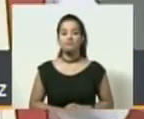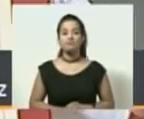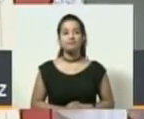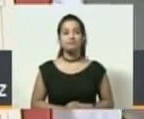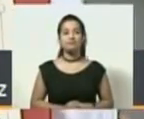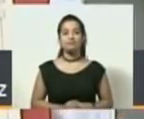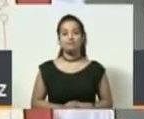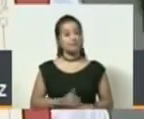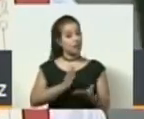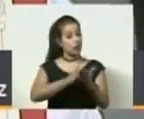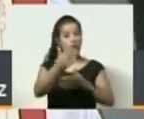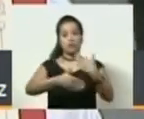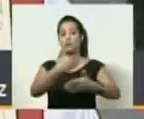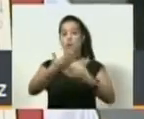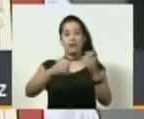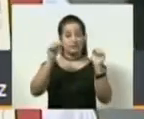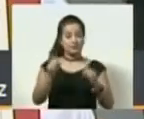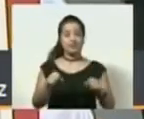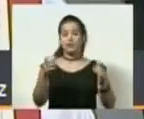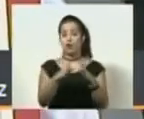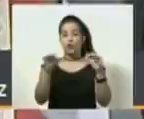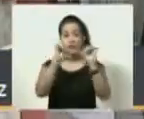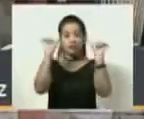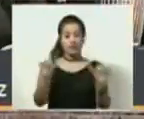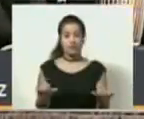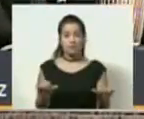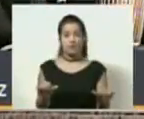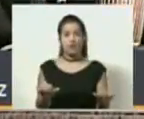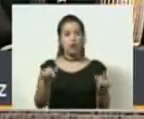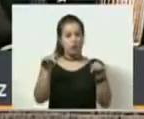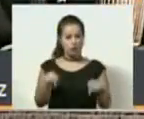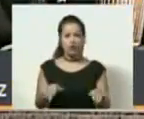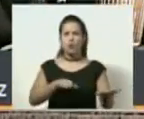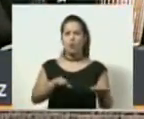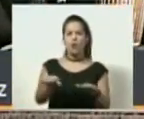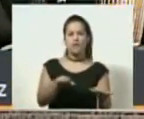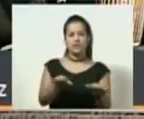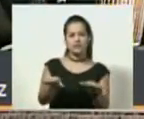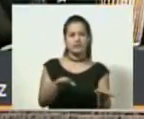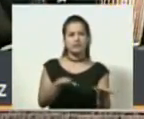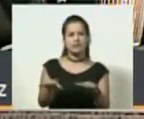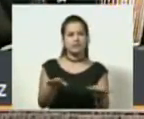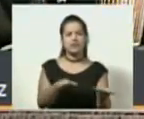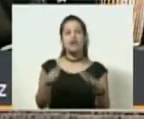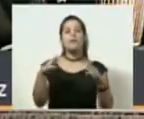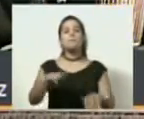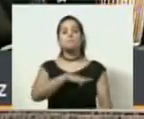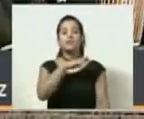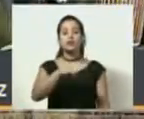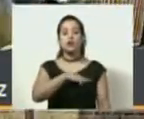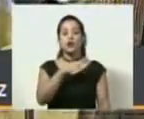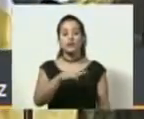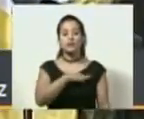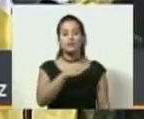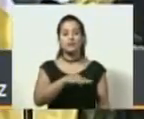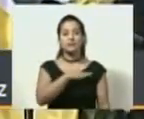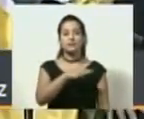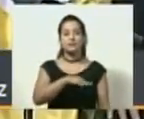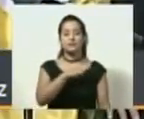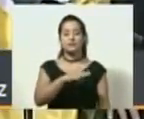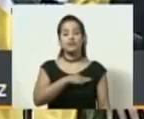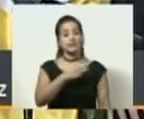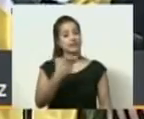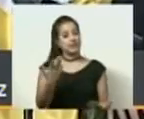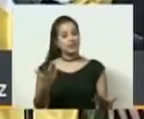Y seguir creando todo el sistema. Por eso hoy jueves de misiones y